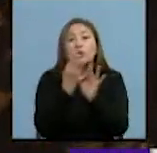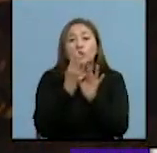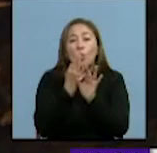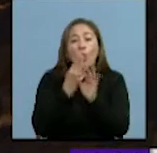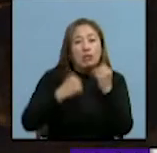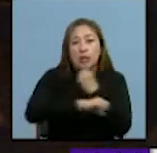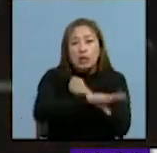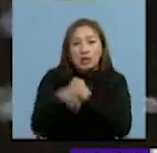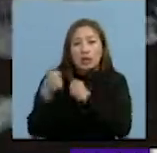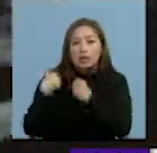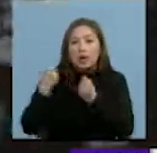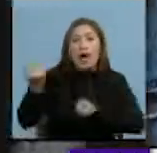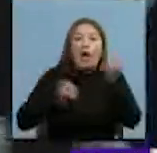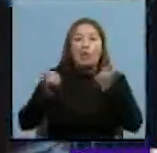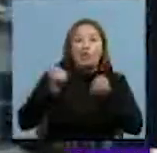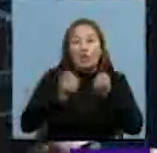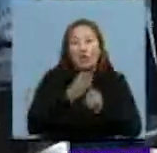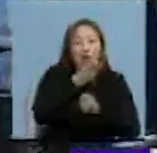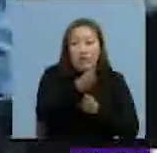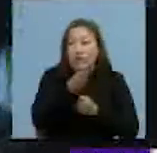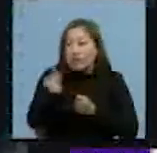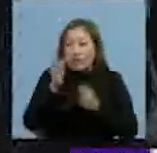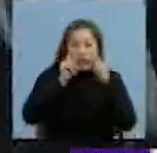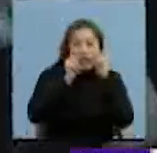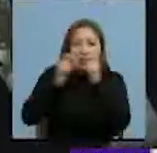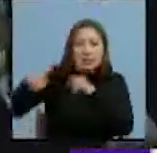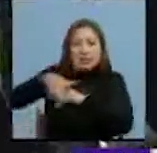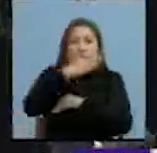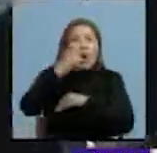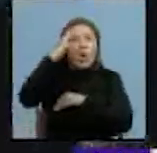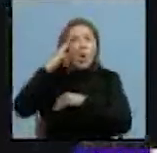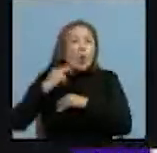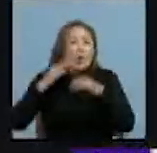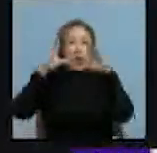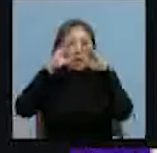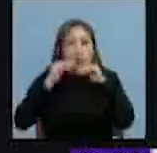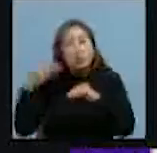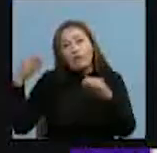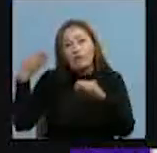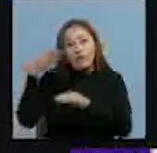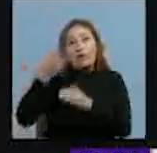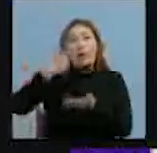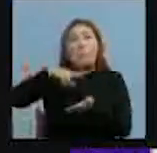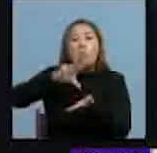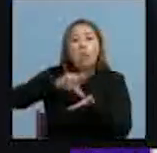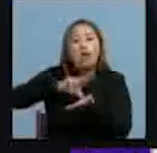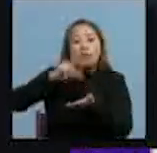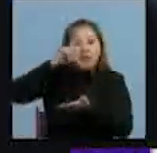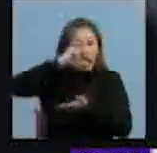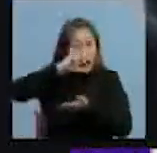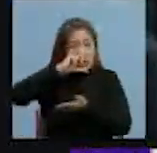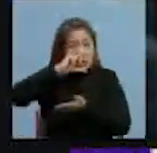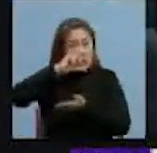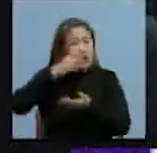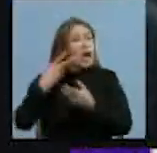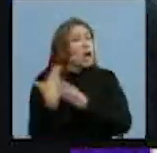Y yo pongo mi auto para salir a hacer la recorrida. Tipo 9 salimos de la Plaza Belgrano. ¿Y alguien la ayuda? ¿Reciben guita